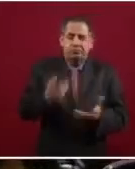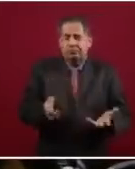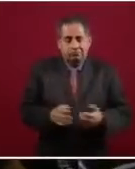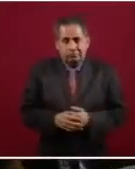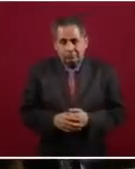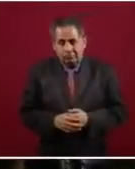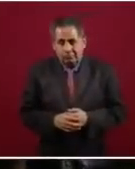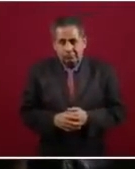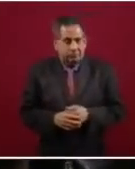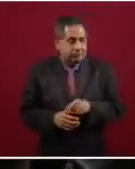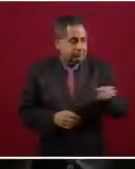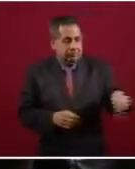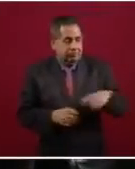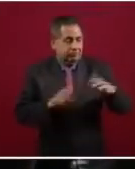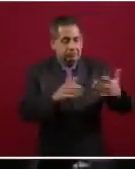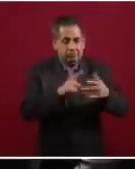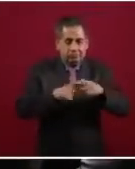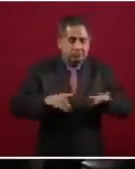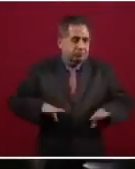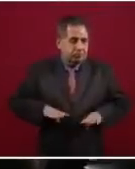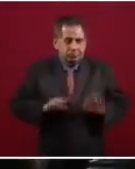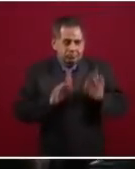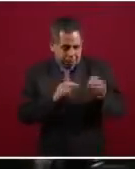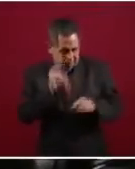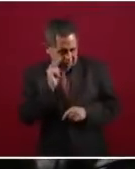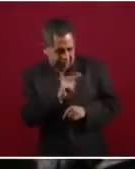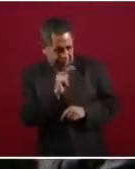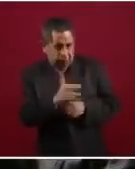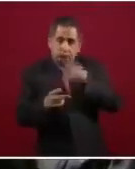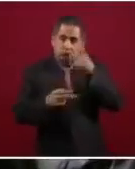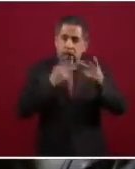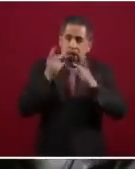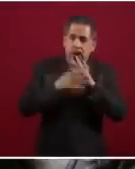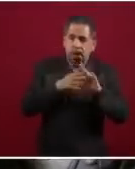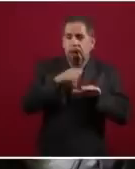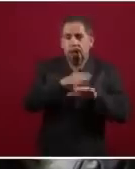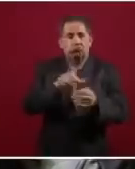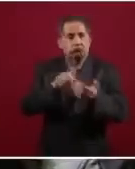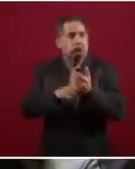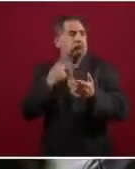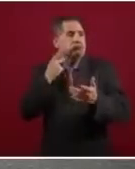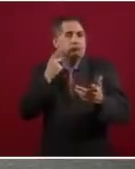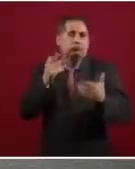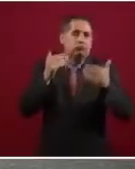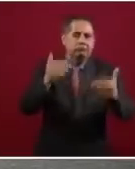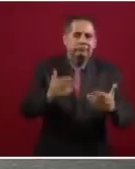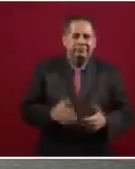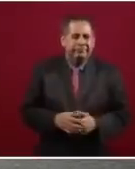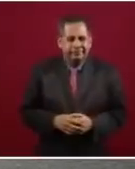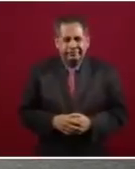Ya todas sus actitudes, sus declaraciones tienen que ver con eso.